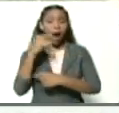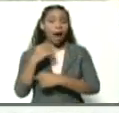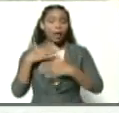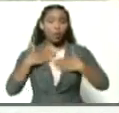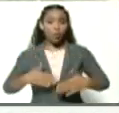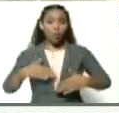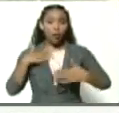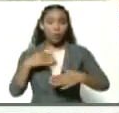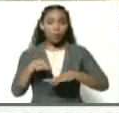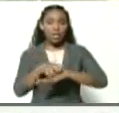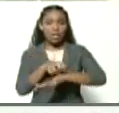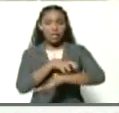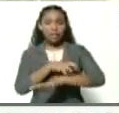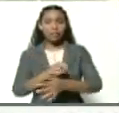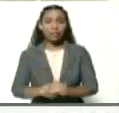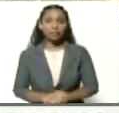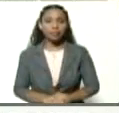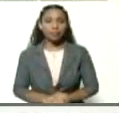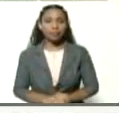cuerpo.